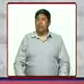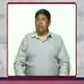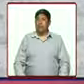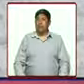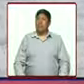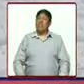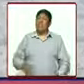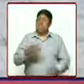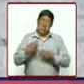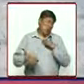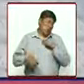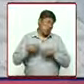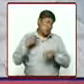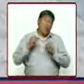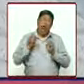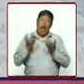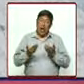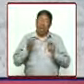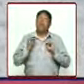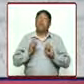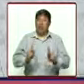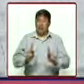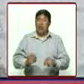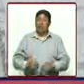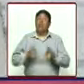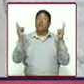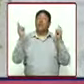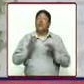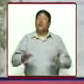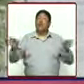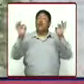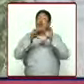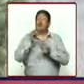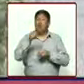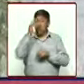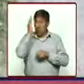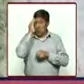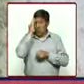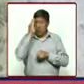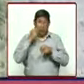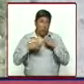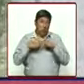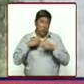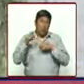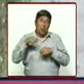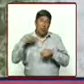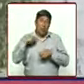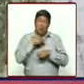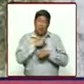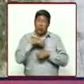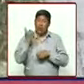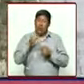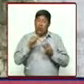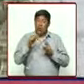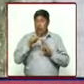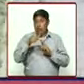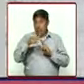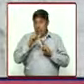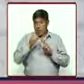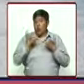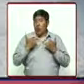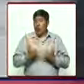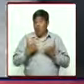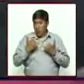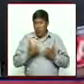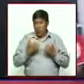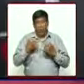En el caos nace la oportunidad. Es muy importante que usted sepa que ante los problemas debemos encontrar otras alternativas. Hoy